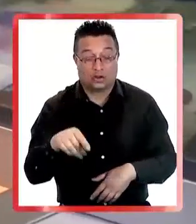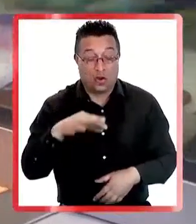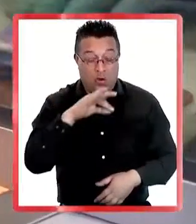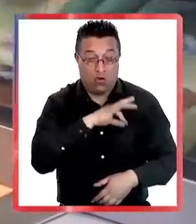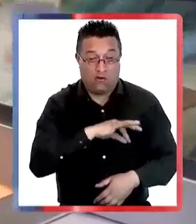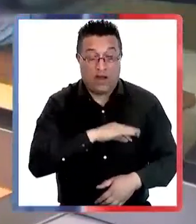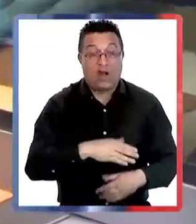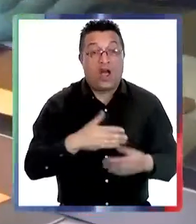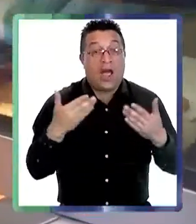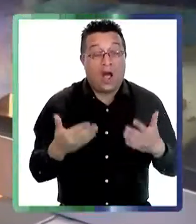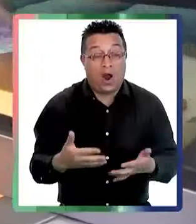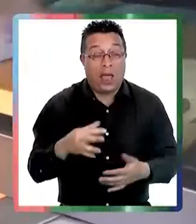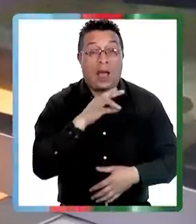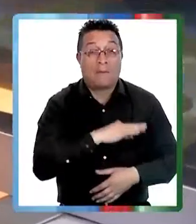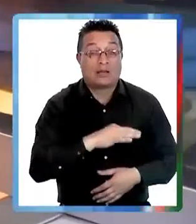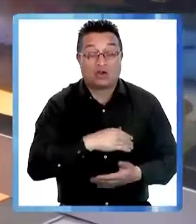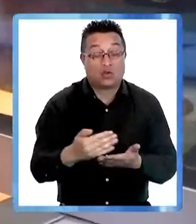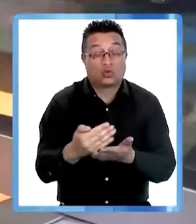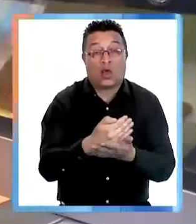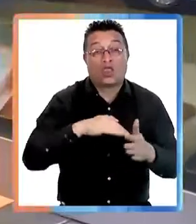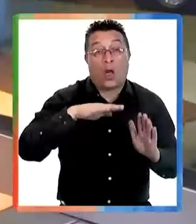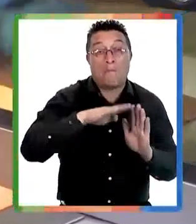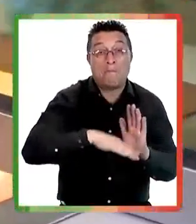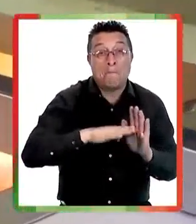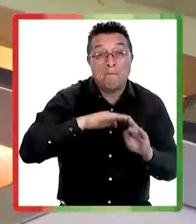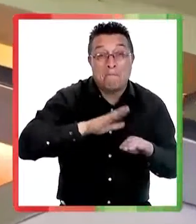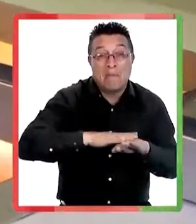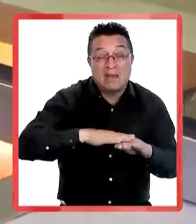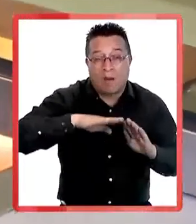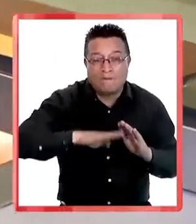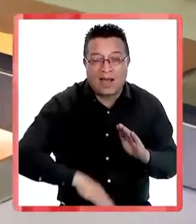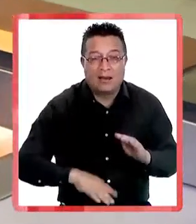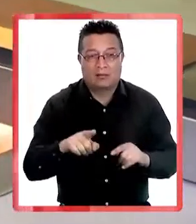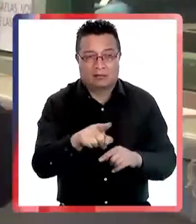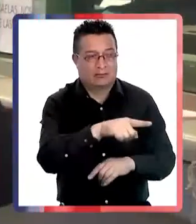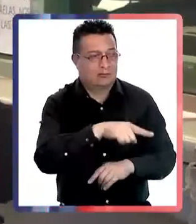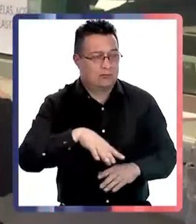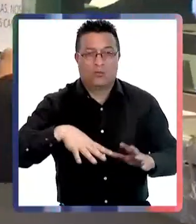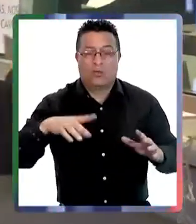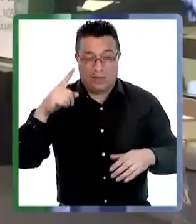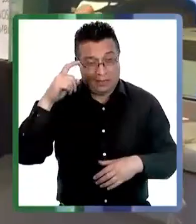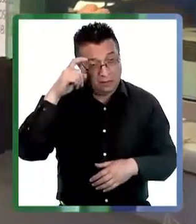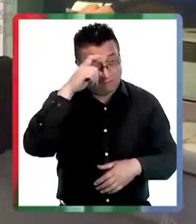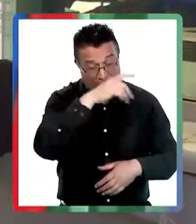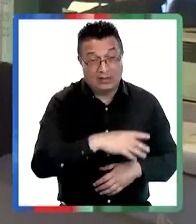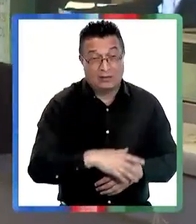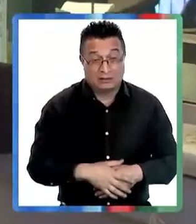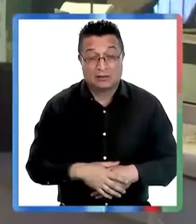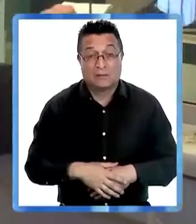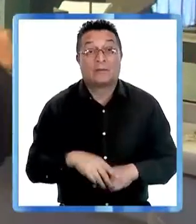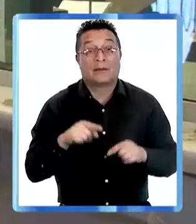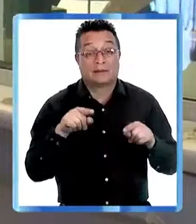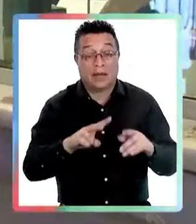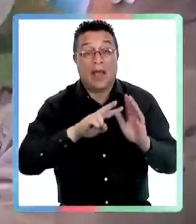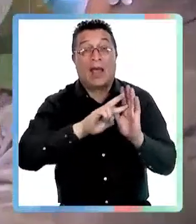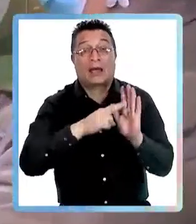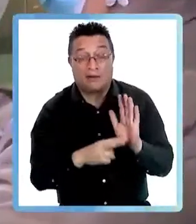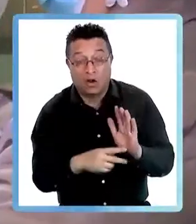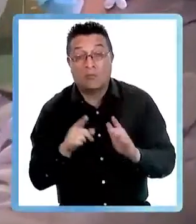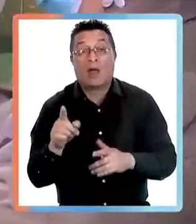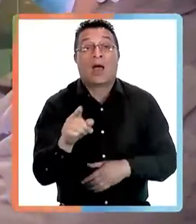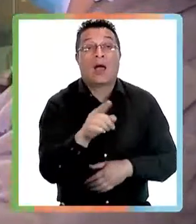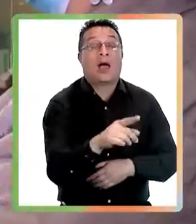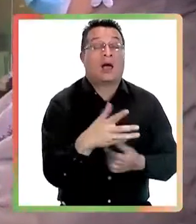actuales jubilados tienen una pensión inferior al salario mínimo. Es una realidad bien compleja. Y esta